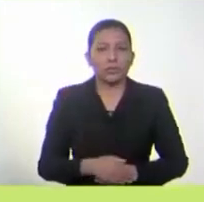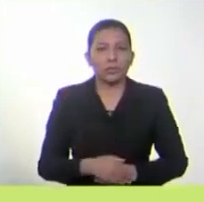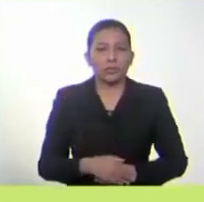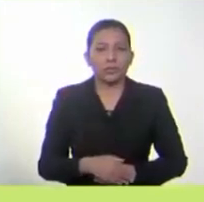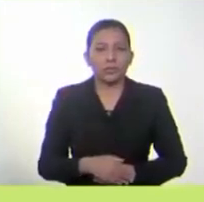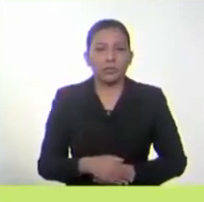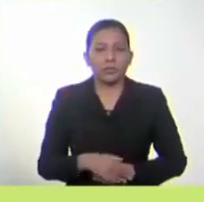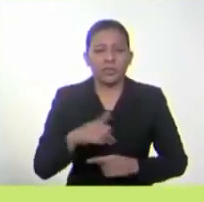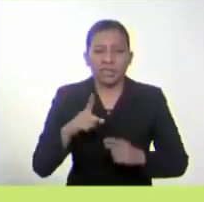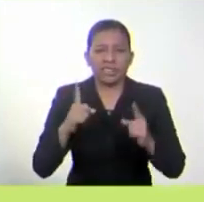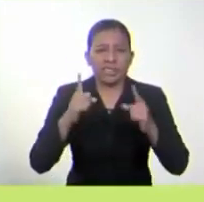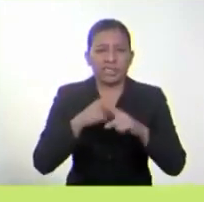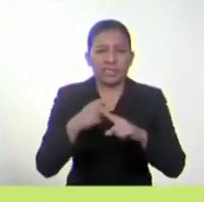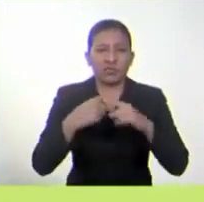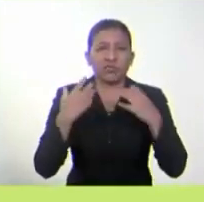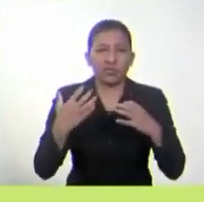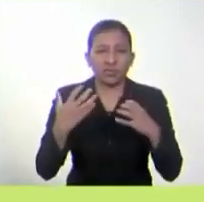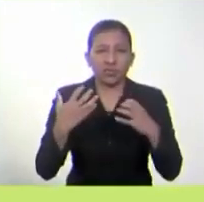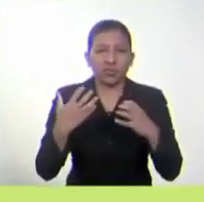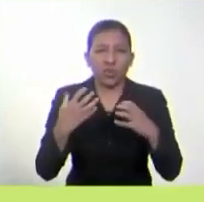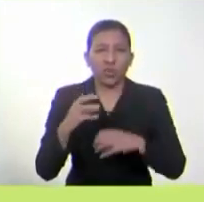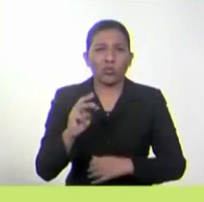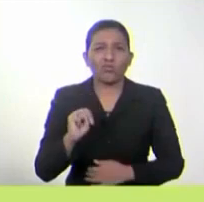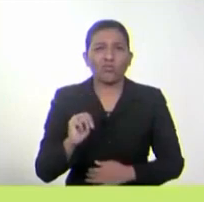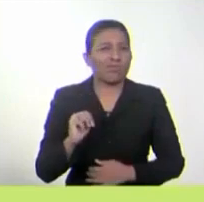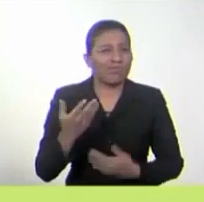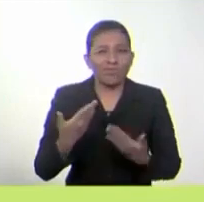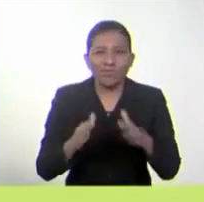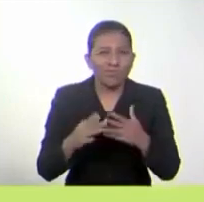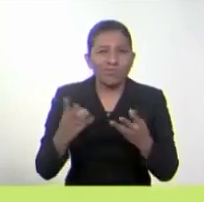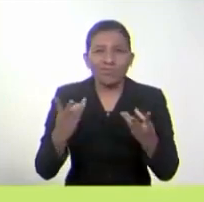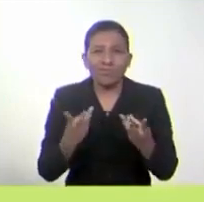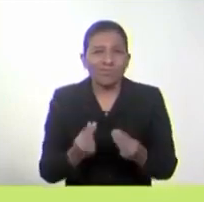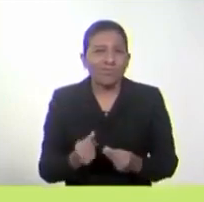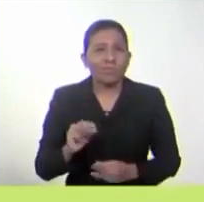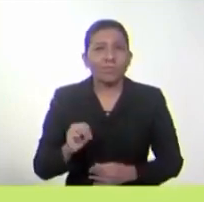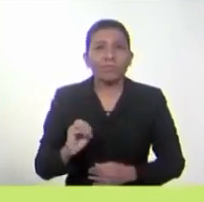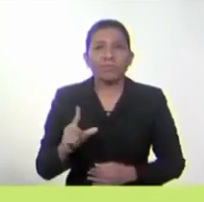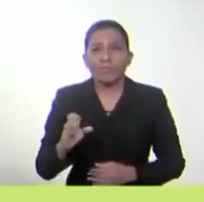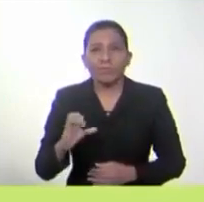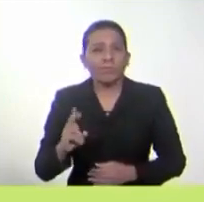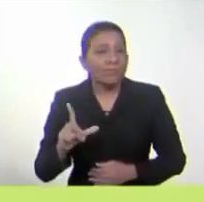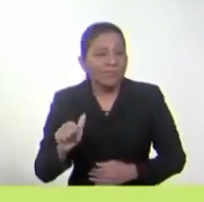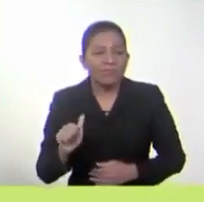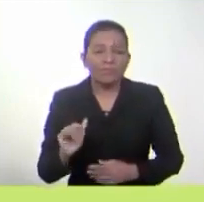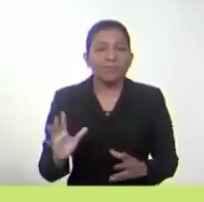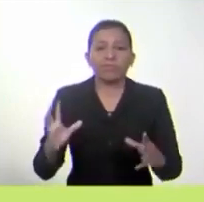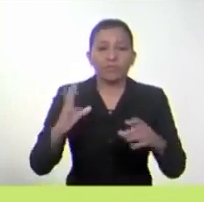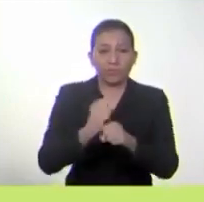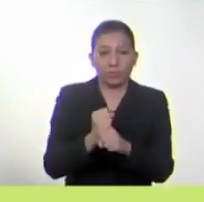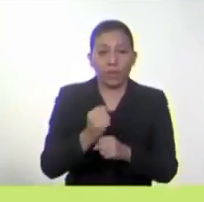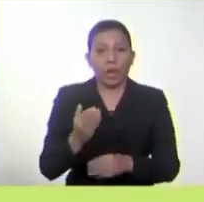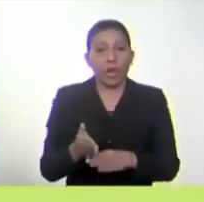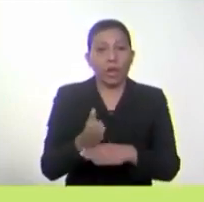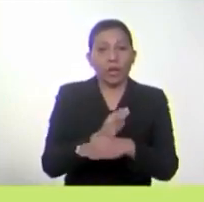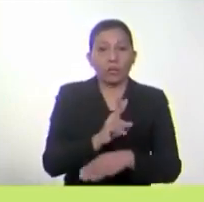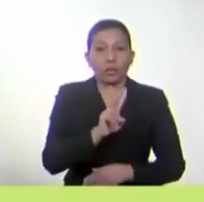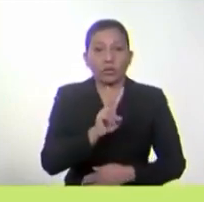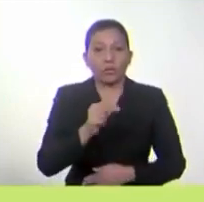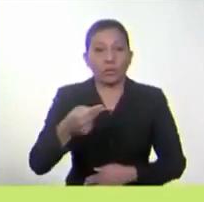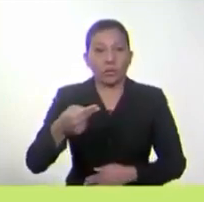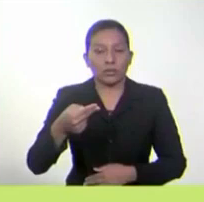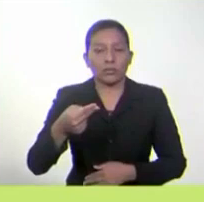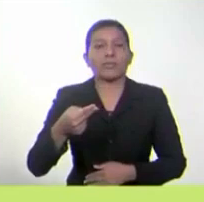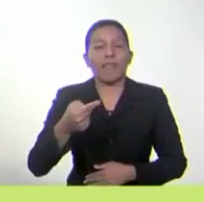escribir muchas moléculas, se pone el número total antes de la fórmula, resultando un 2 adelante del hidrógeno, y así quedará